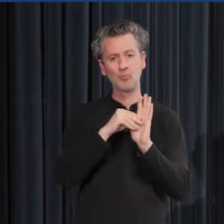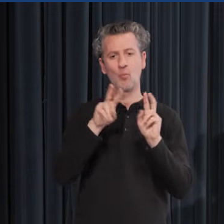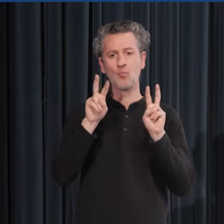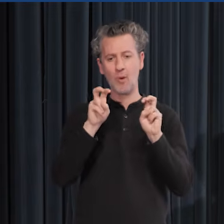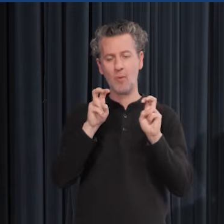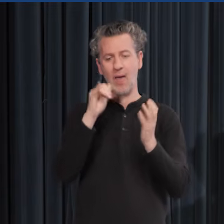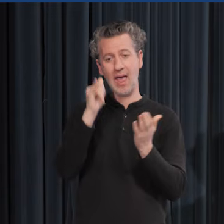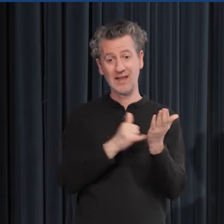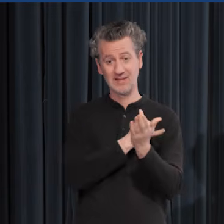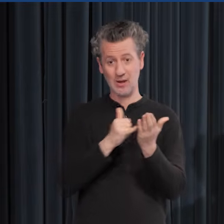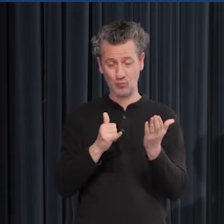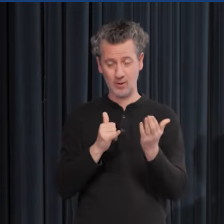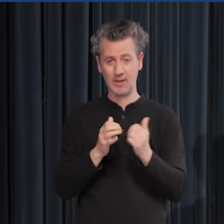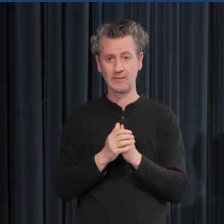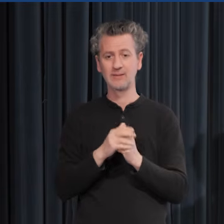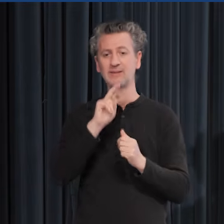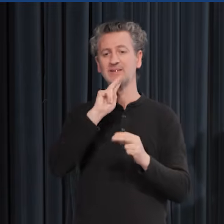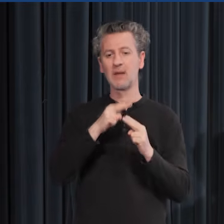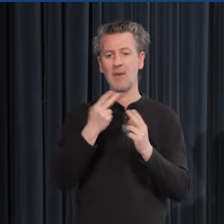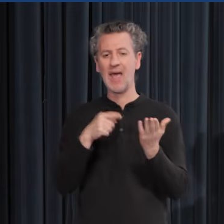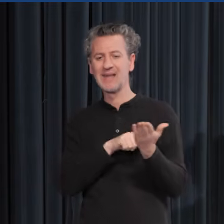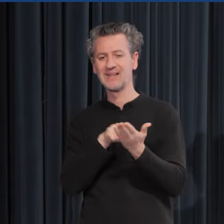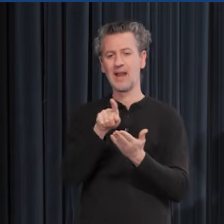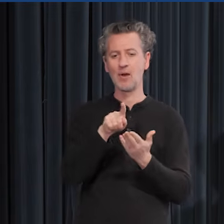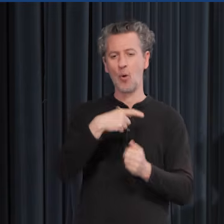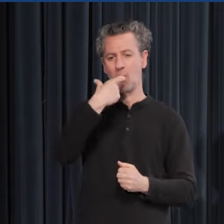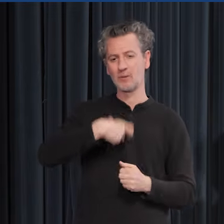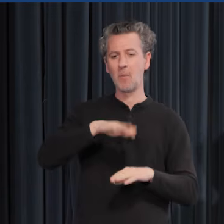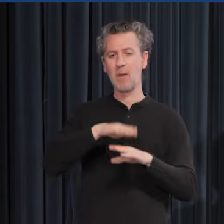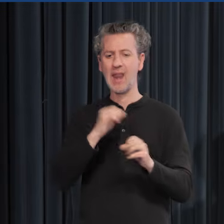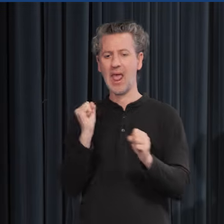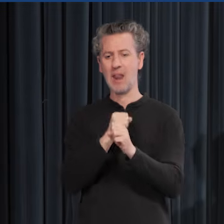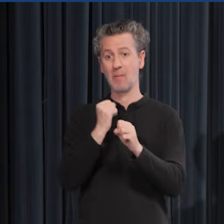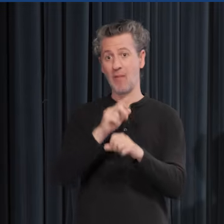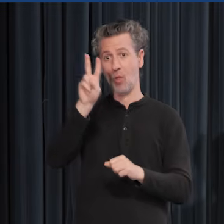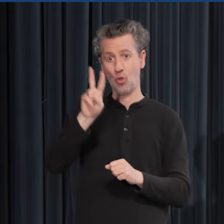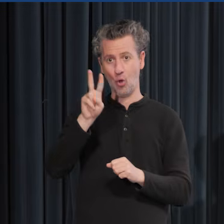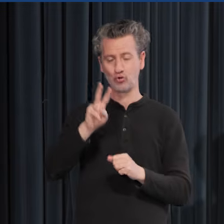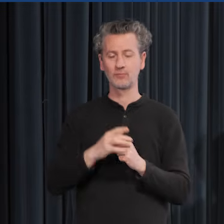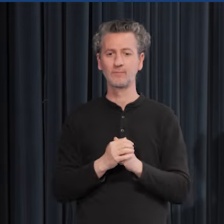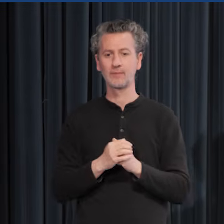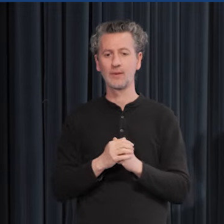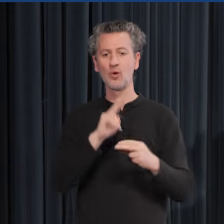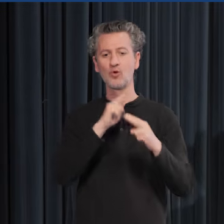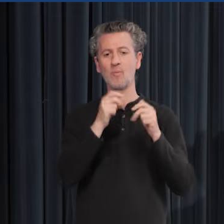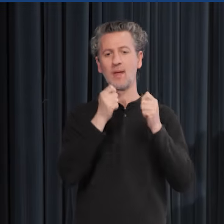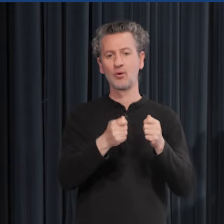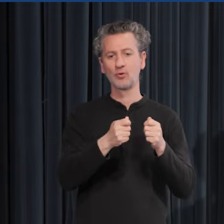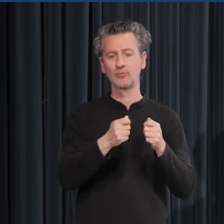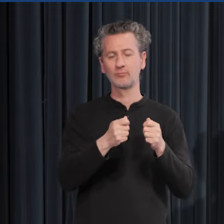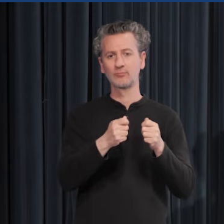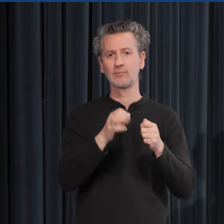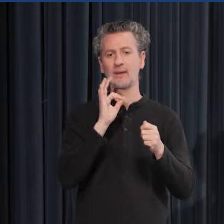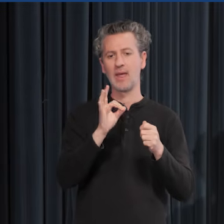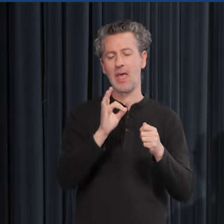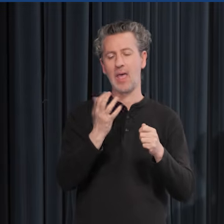módulo asignatura que se denomina Itinerario Personal para la Empleabilidad 2, las llamadas soft skill o